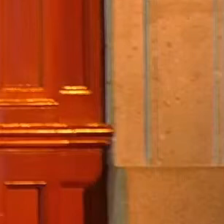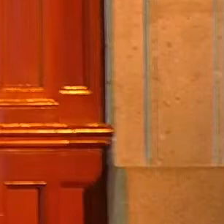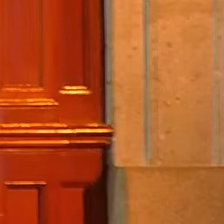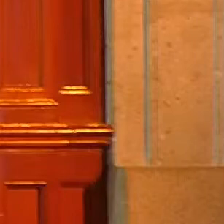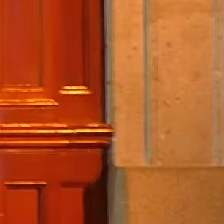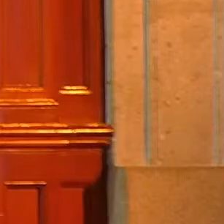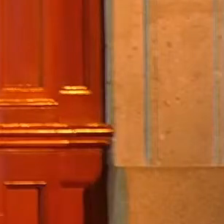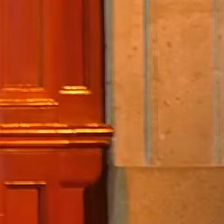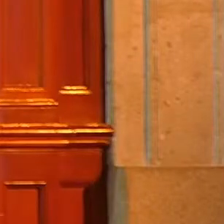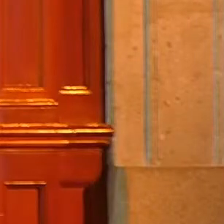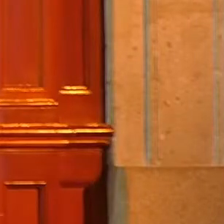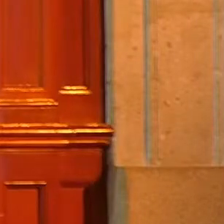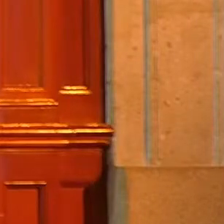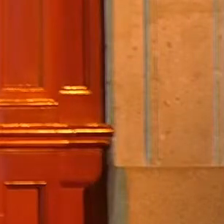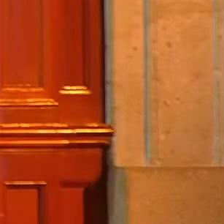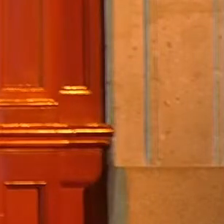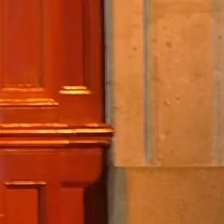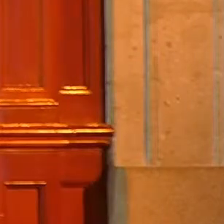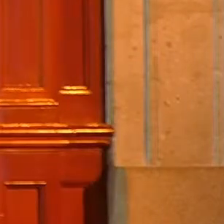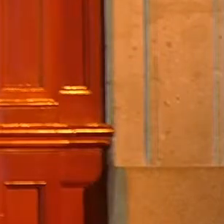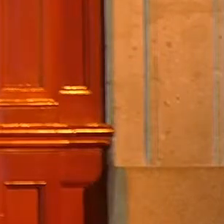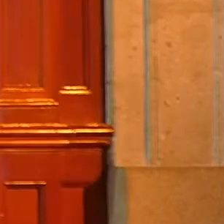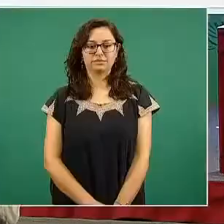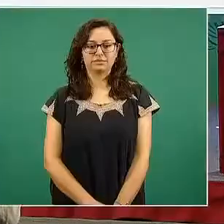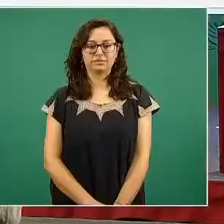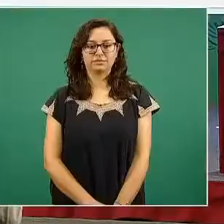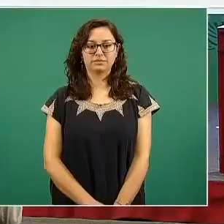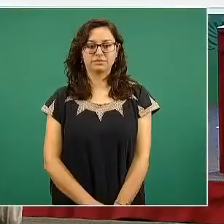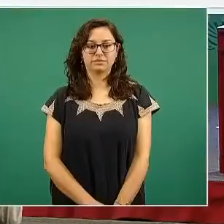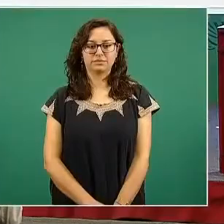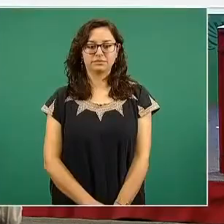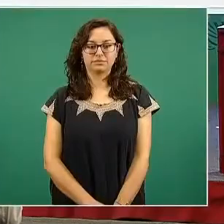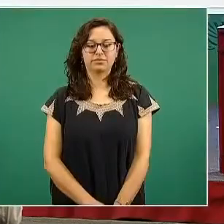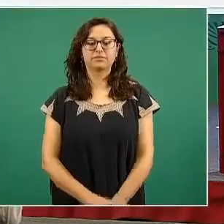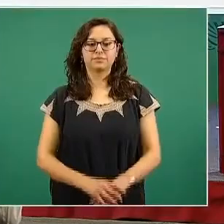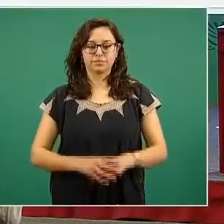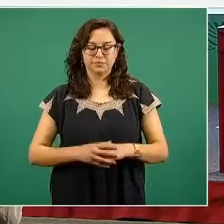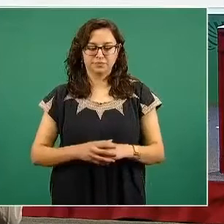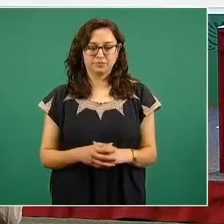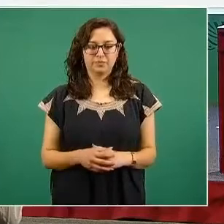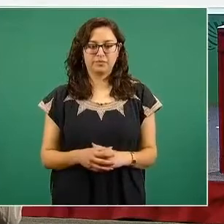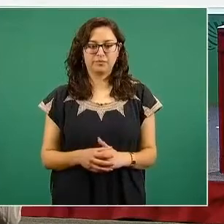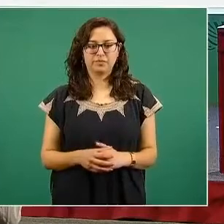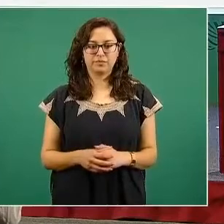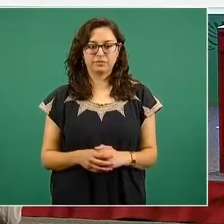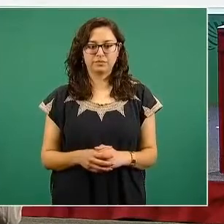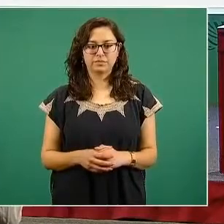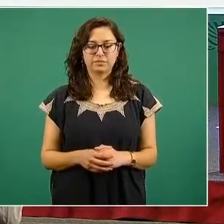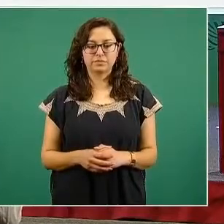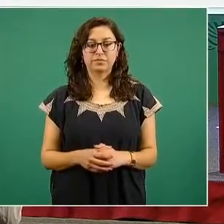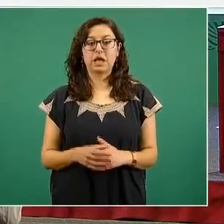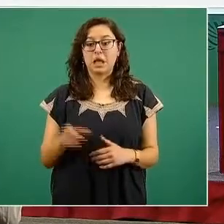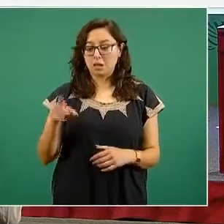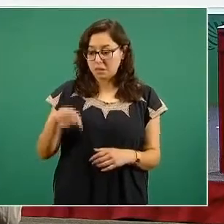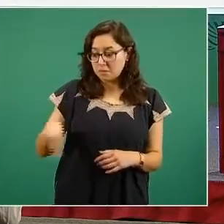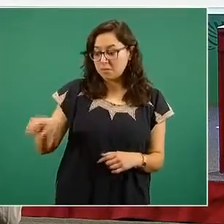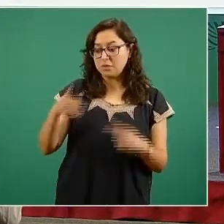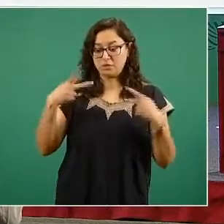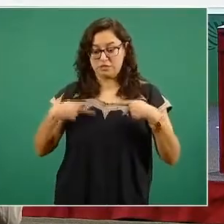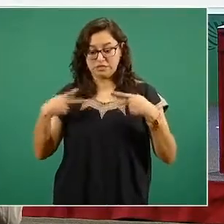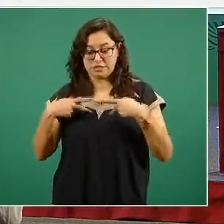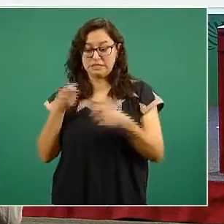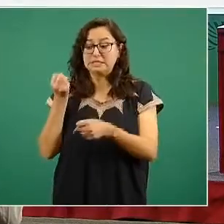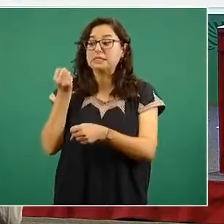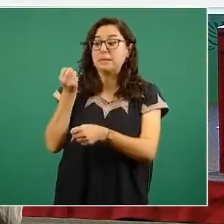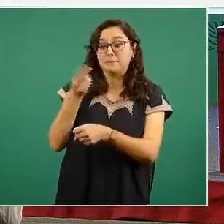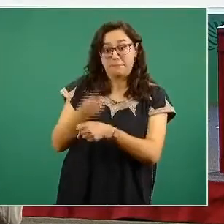atención oportuna. ¿Por qué? Porque sabemos que existe tratamiento efectivo como es la oxigenación, el uso de esteroides, el